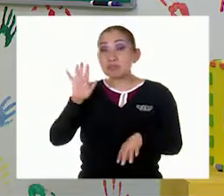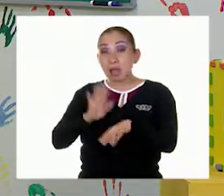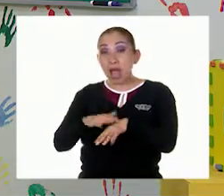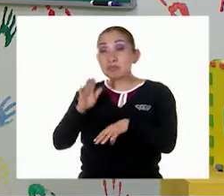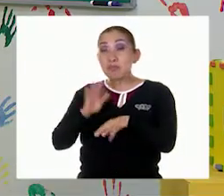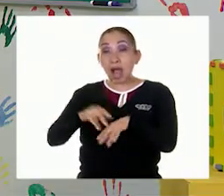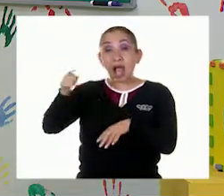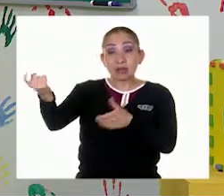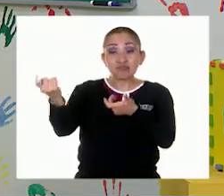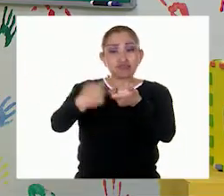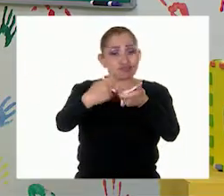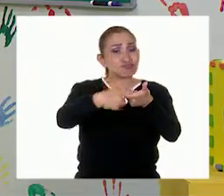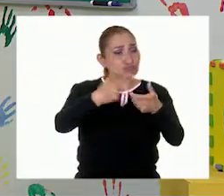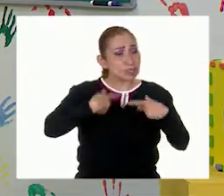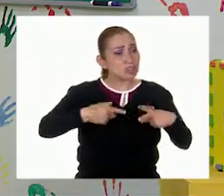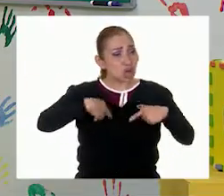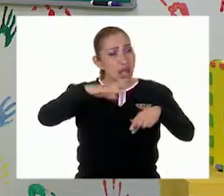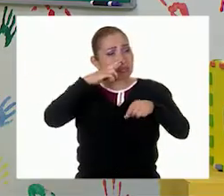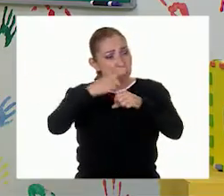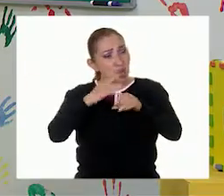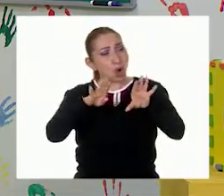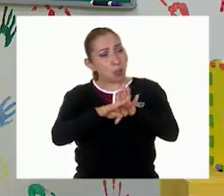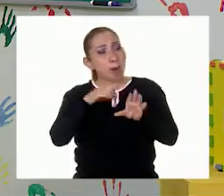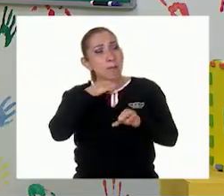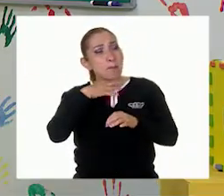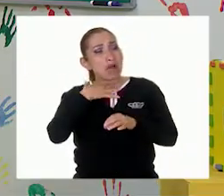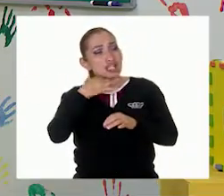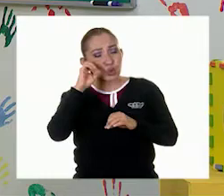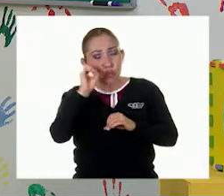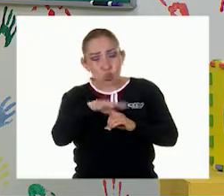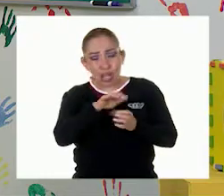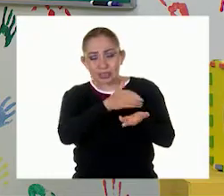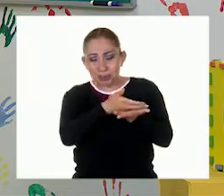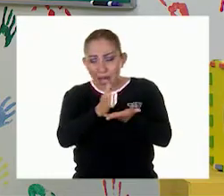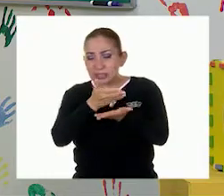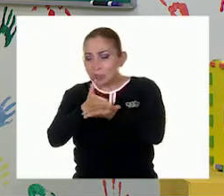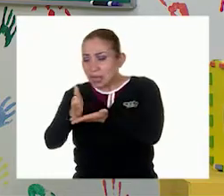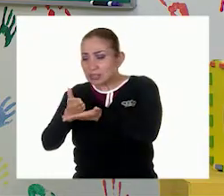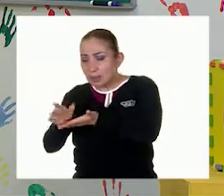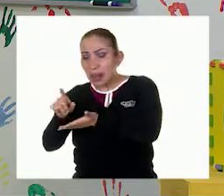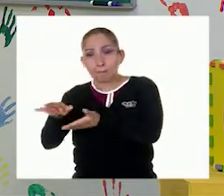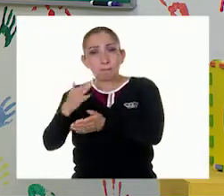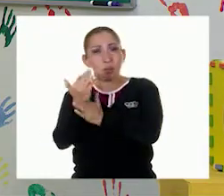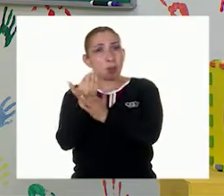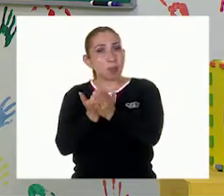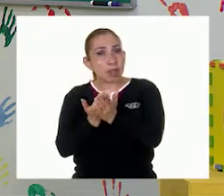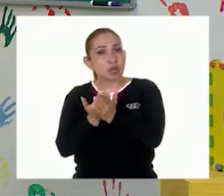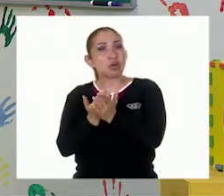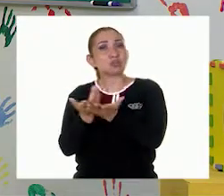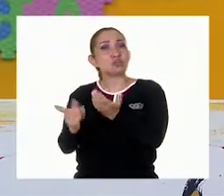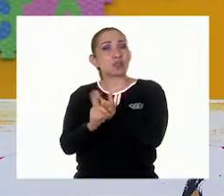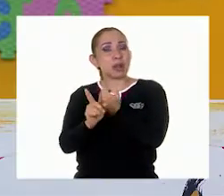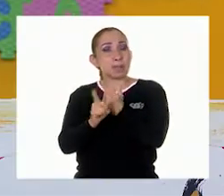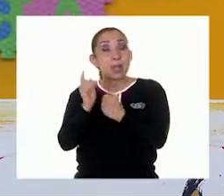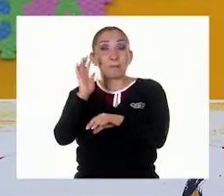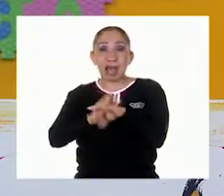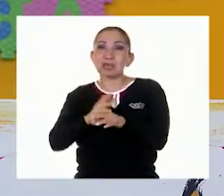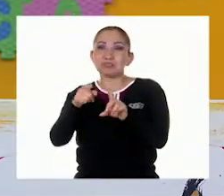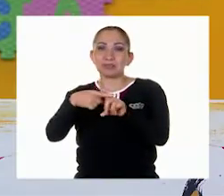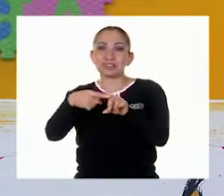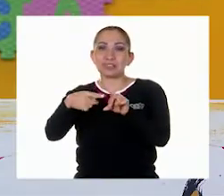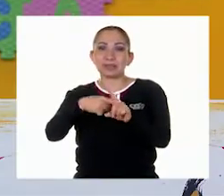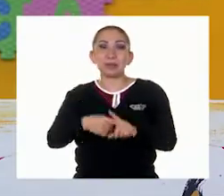más personas seamos responsables con nuestros desechos, mayor será el impacto positivo. Sí, y es